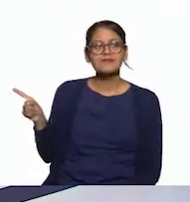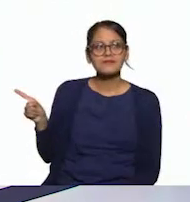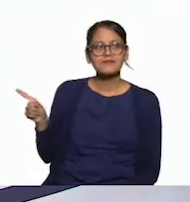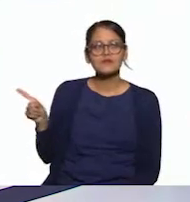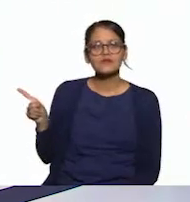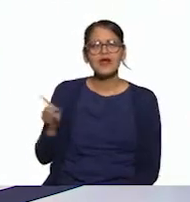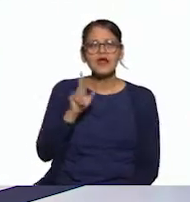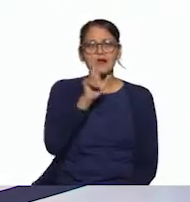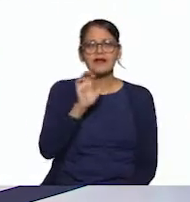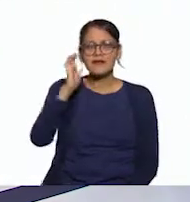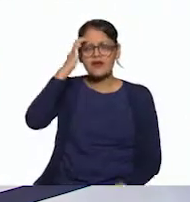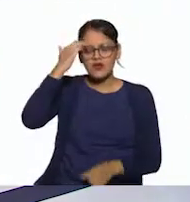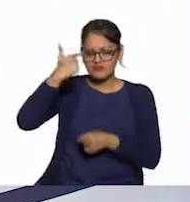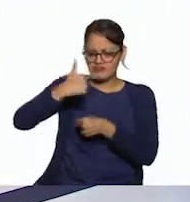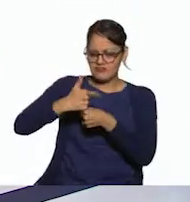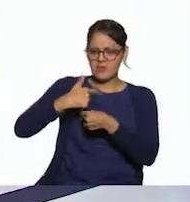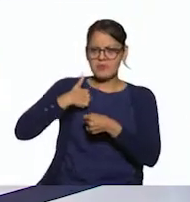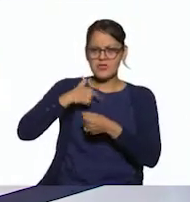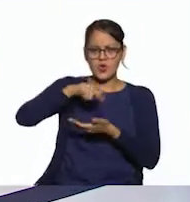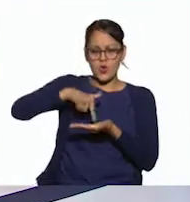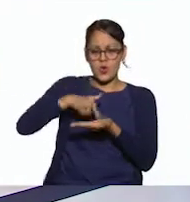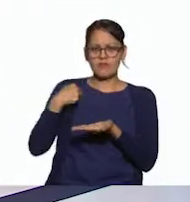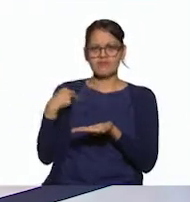Reconociendo mi kinesfera.